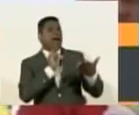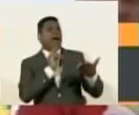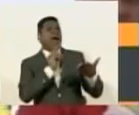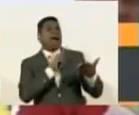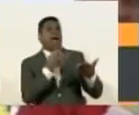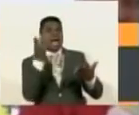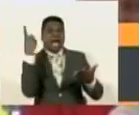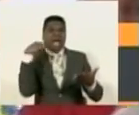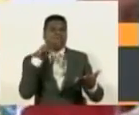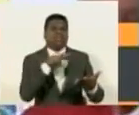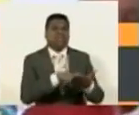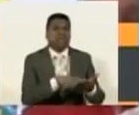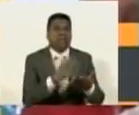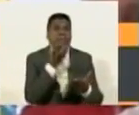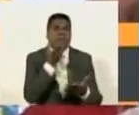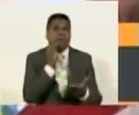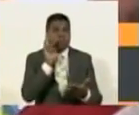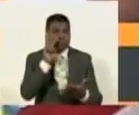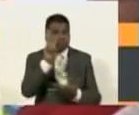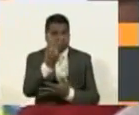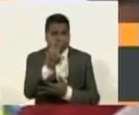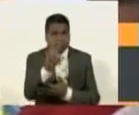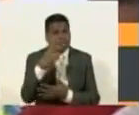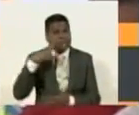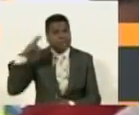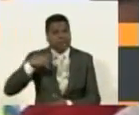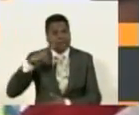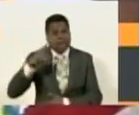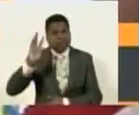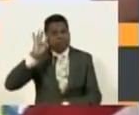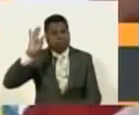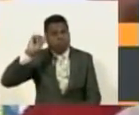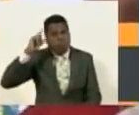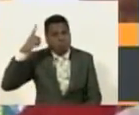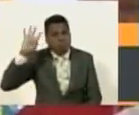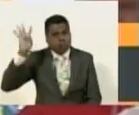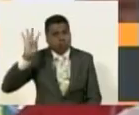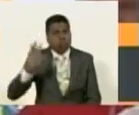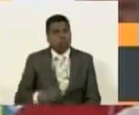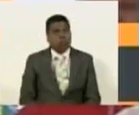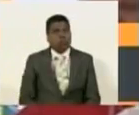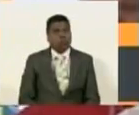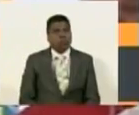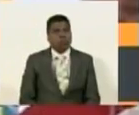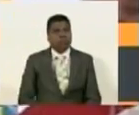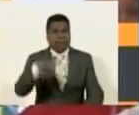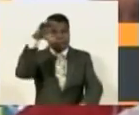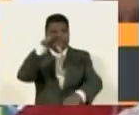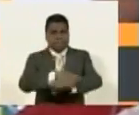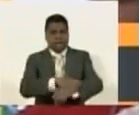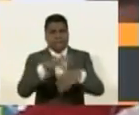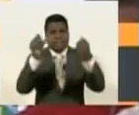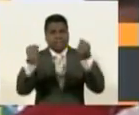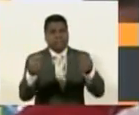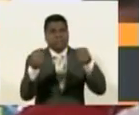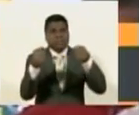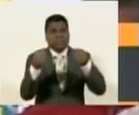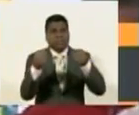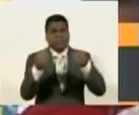Ayer uno vio imágenes, de verdad de locura. Por cierto, fue capturado el asesino de la